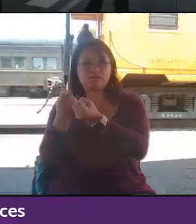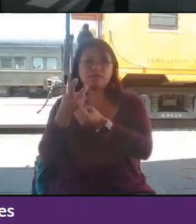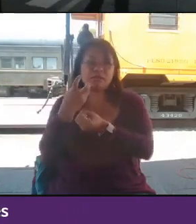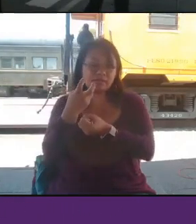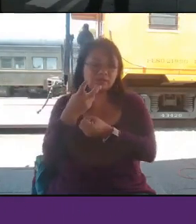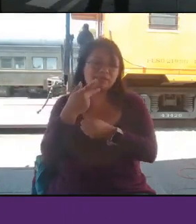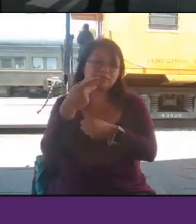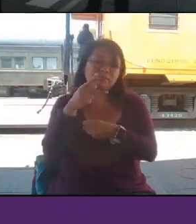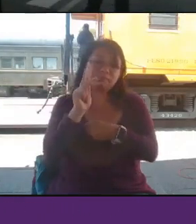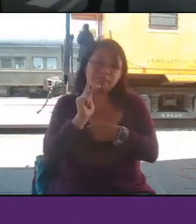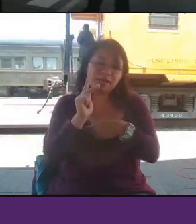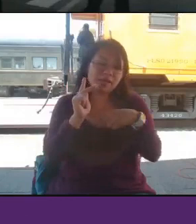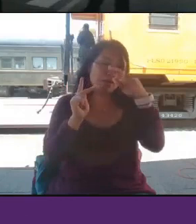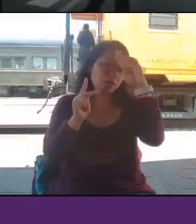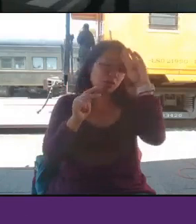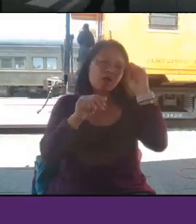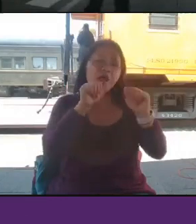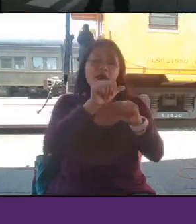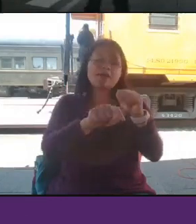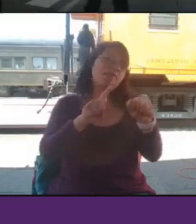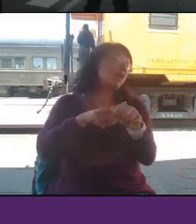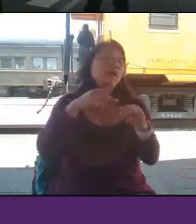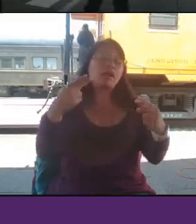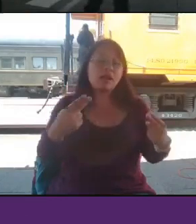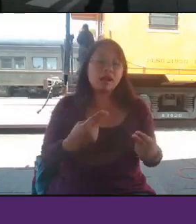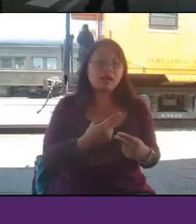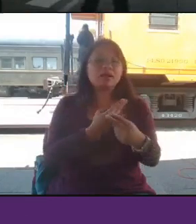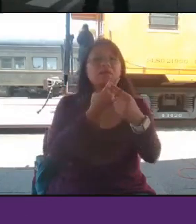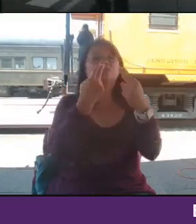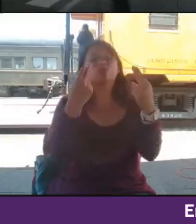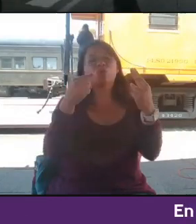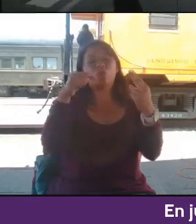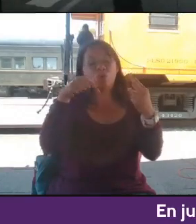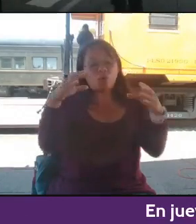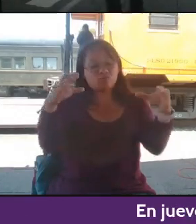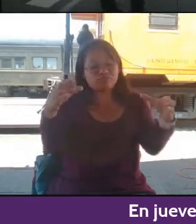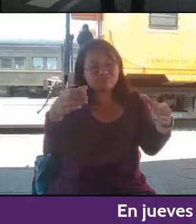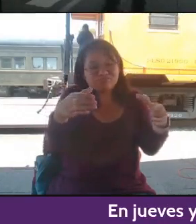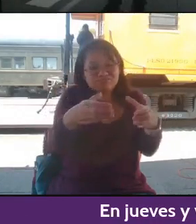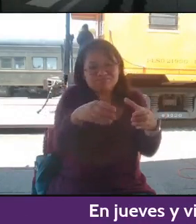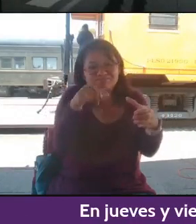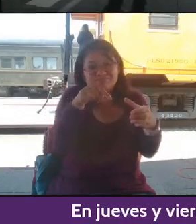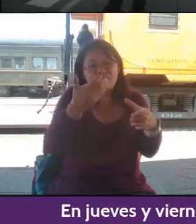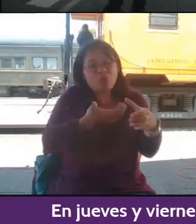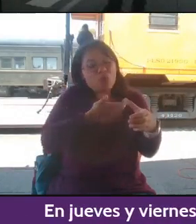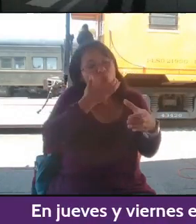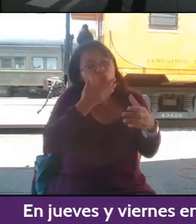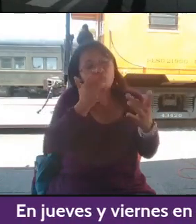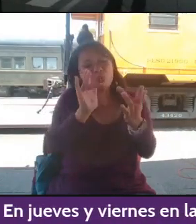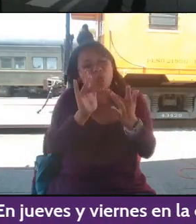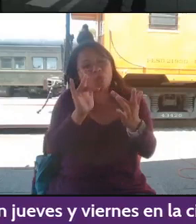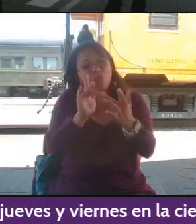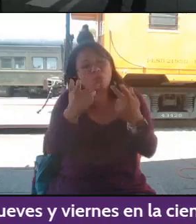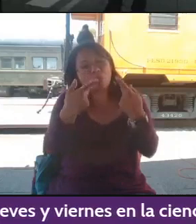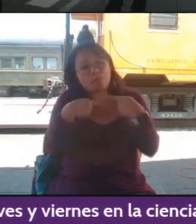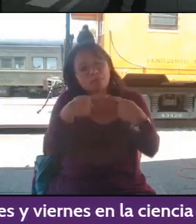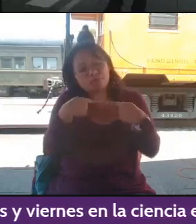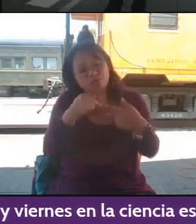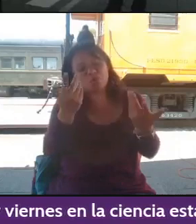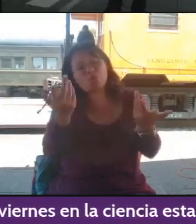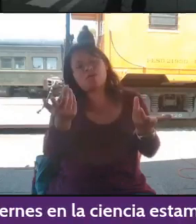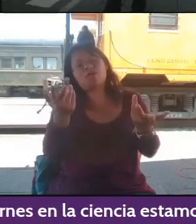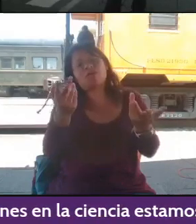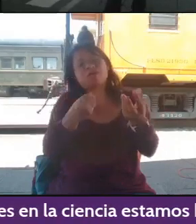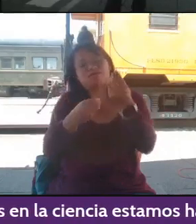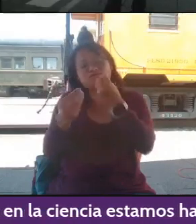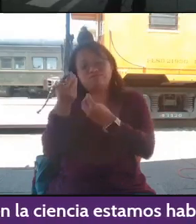un animal nacido en cautiverio que ya tiene cierta cercanía a las personas, que ya está acostumbrado a un contacto, a que le den de comer, etcétera, es